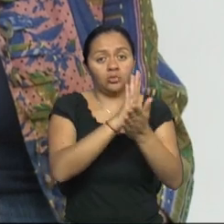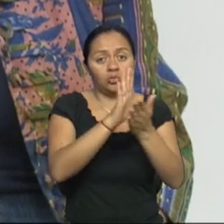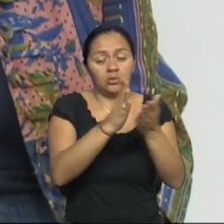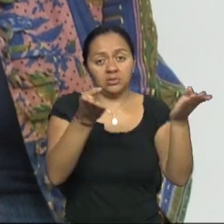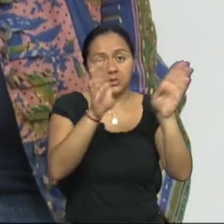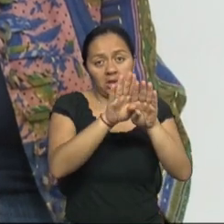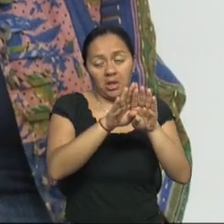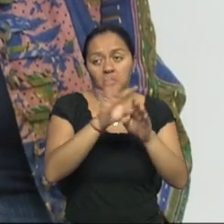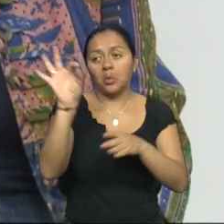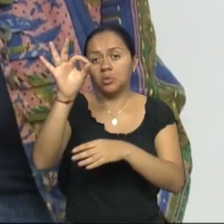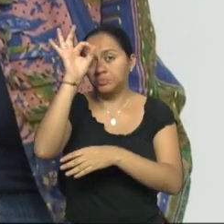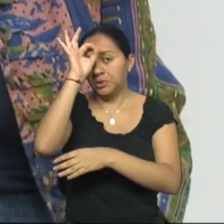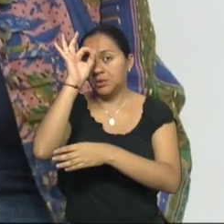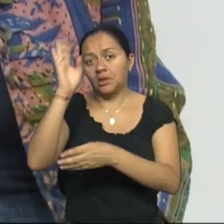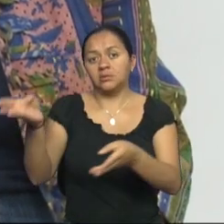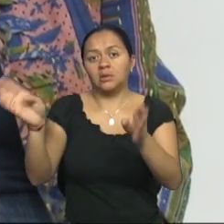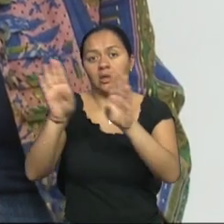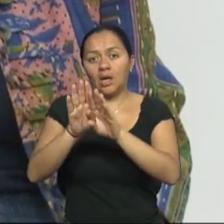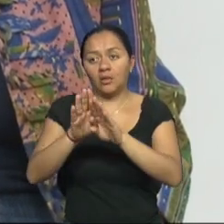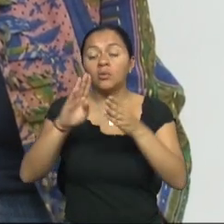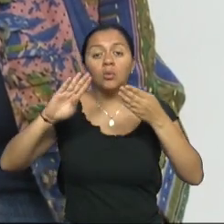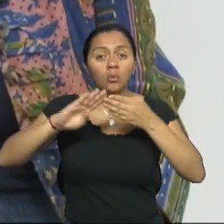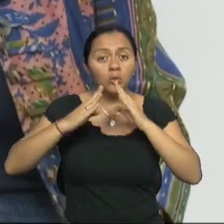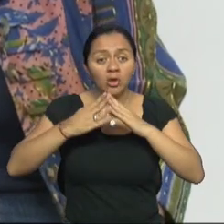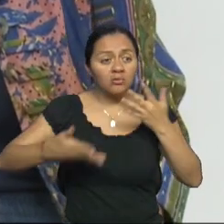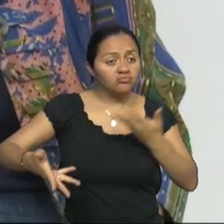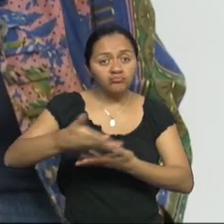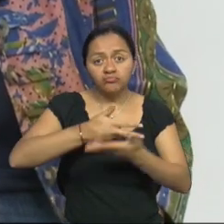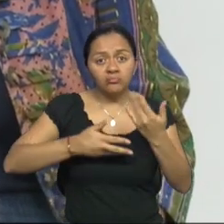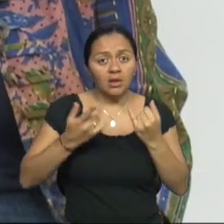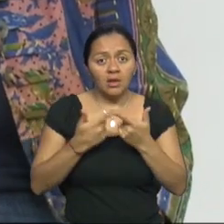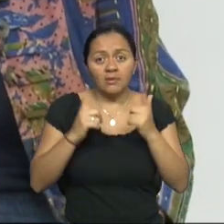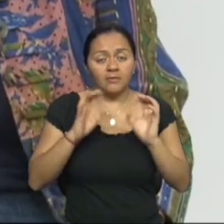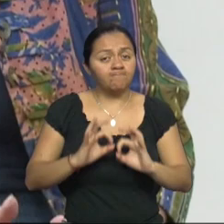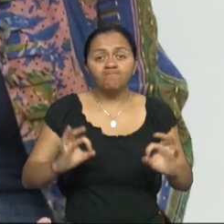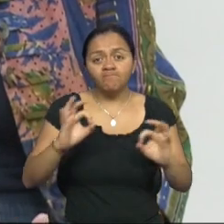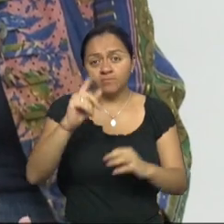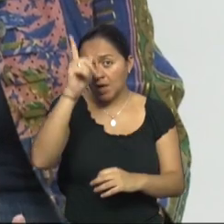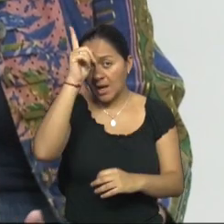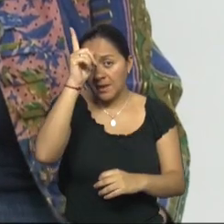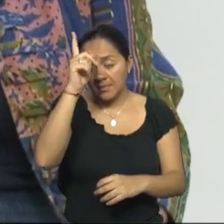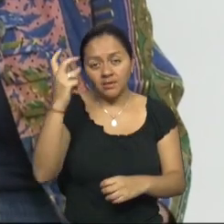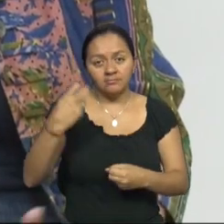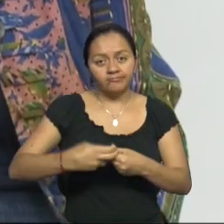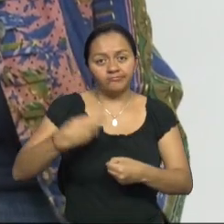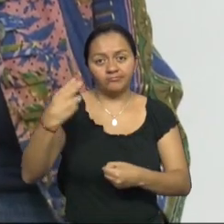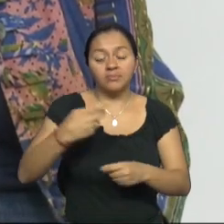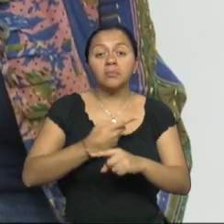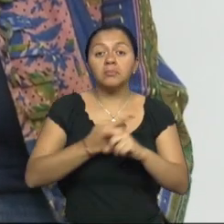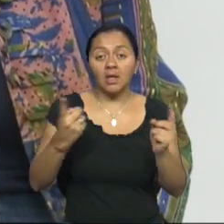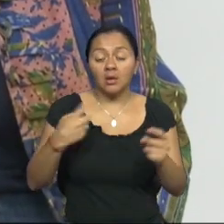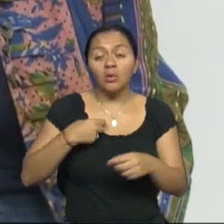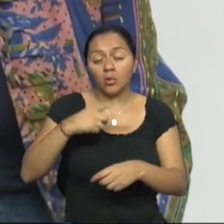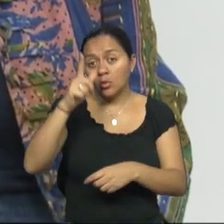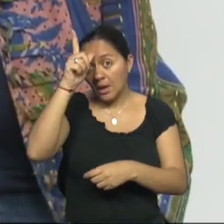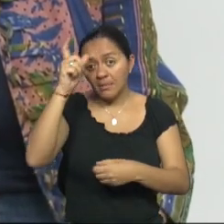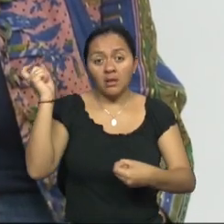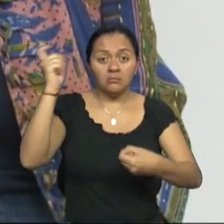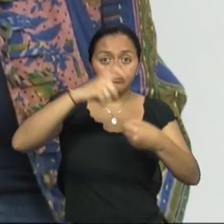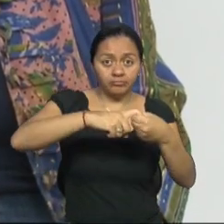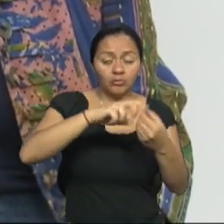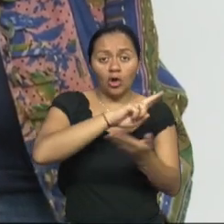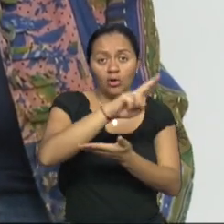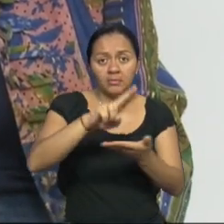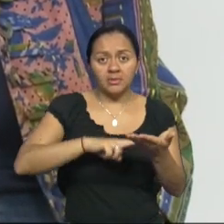En los espacios de la comunidad no hay mucha apertura. Aunque se lucha, obviamente, también firmaron la convención, ¿verdad? Y